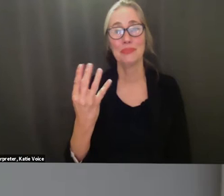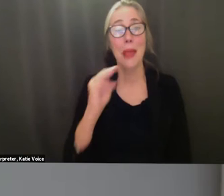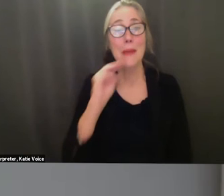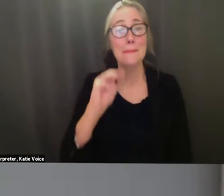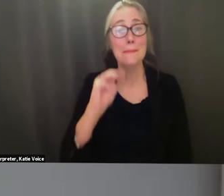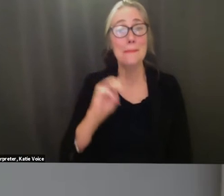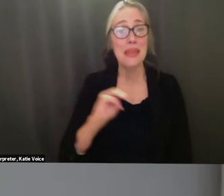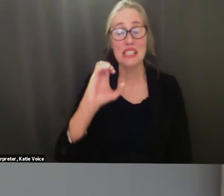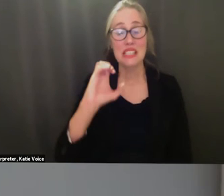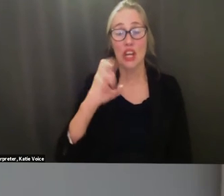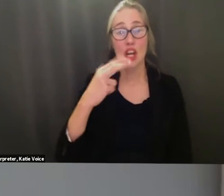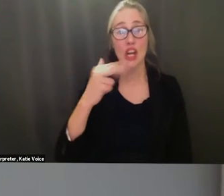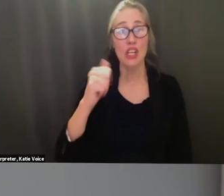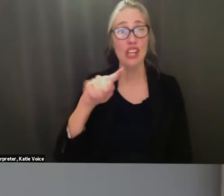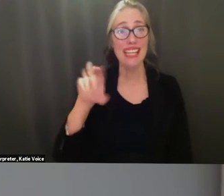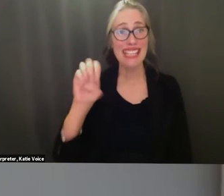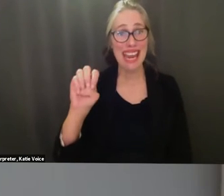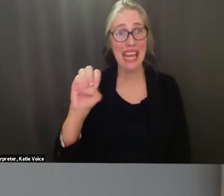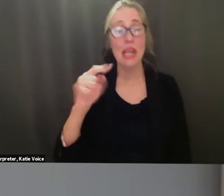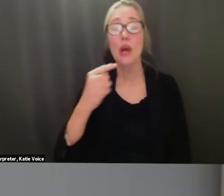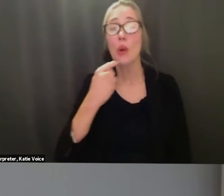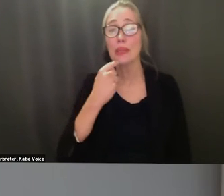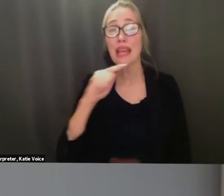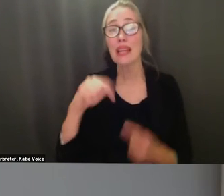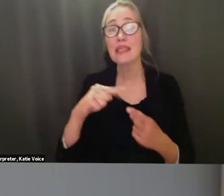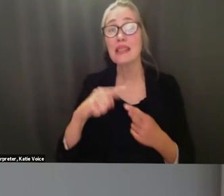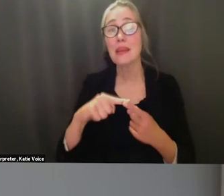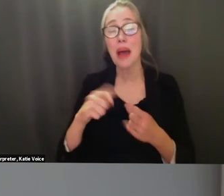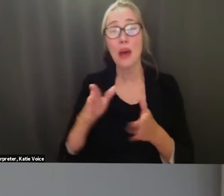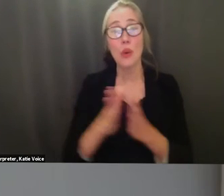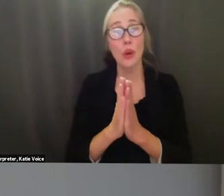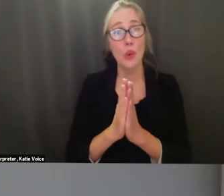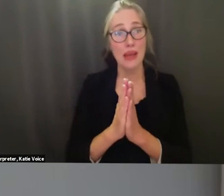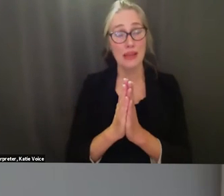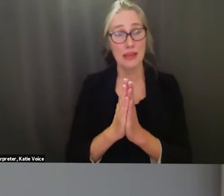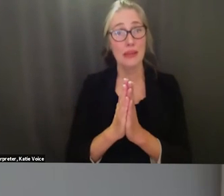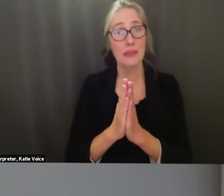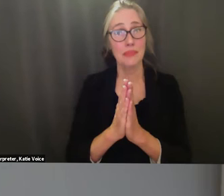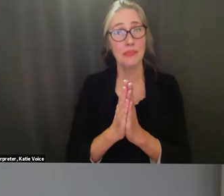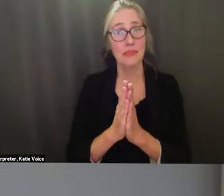señora Jeté nos va a hablar acerca de la